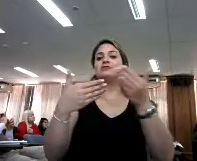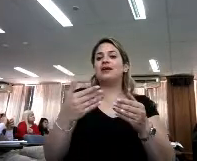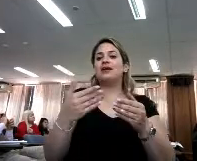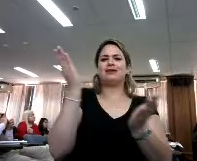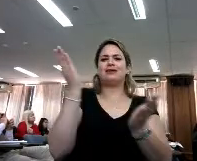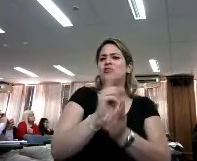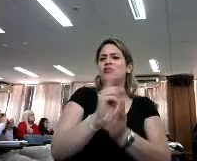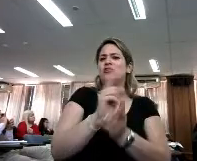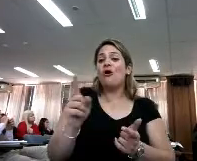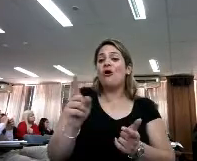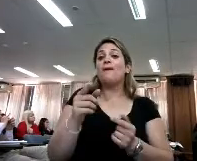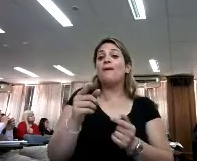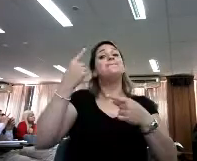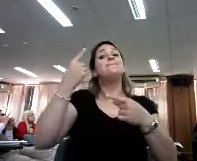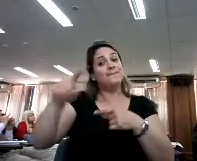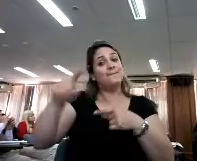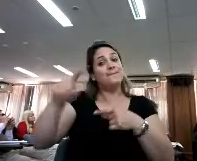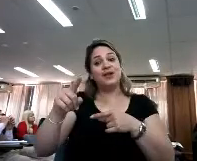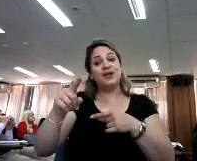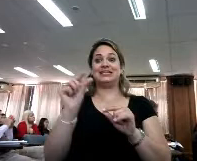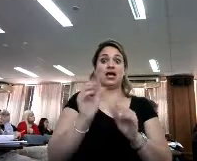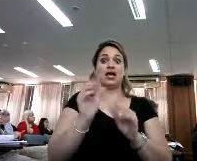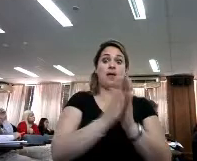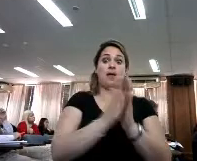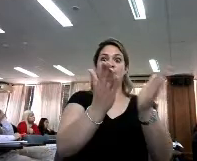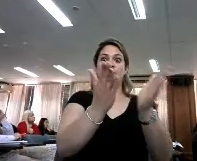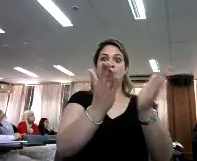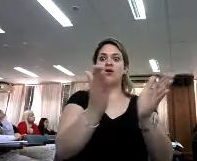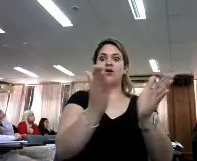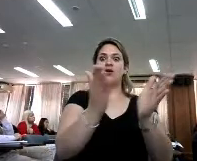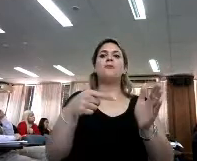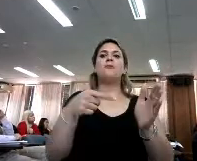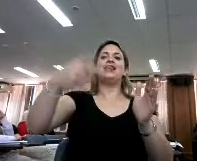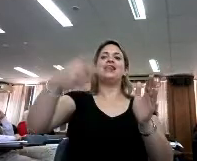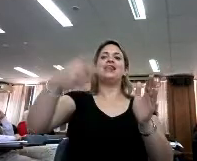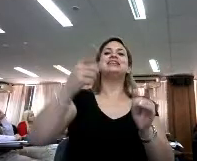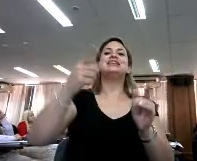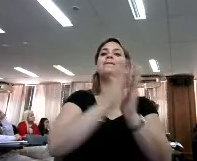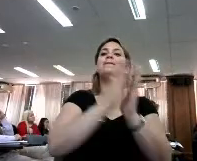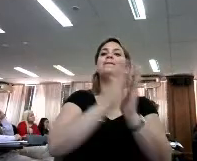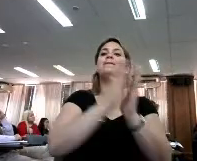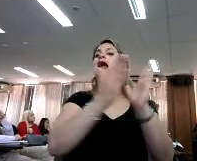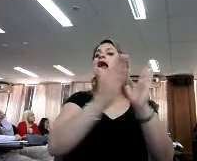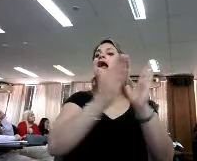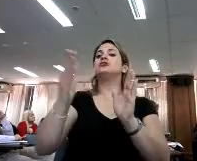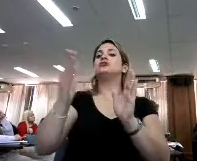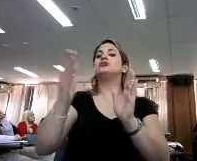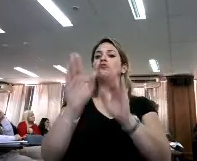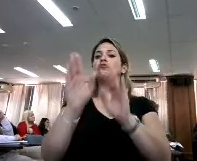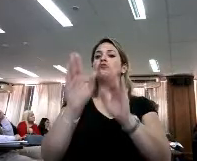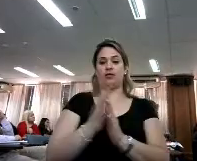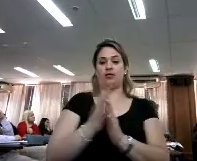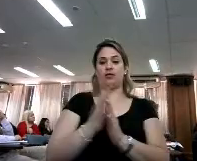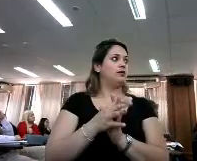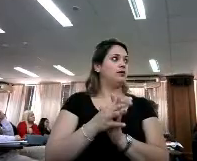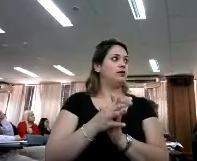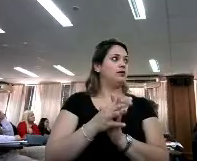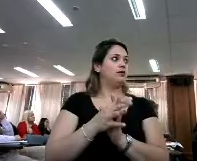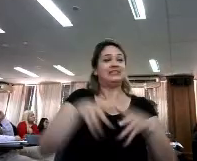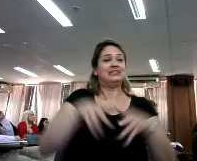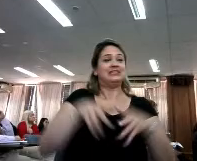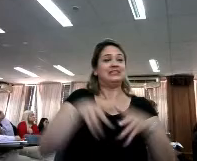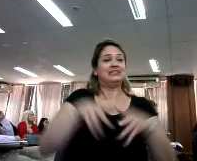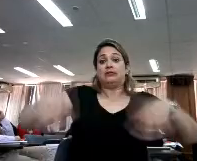siempre que esas obras que se presten figuren de manera permanente en su colección. Ya estoy corriendo, Adrián, ya voy,